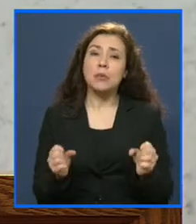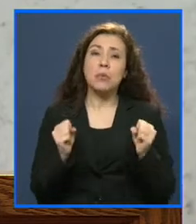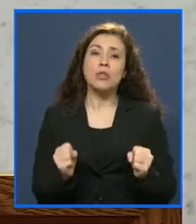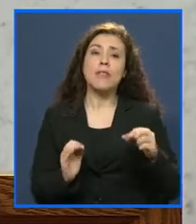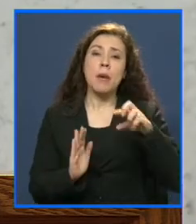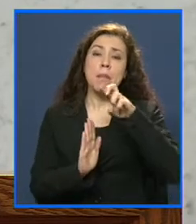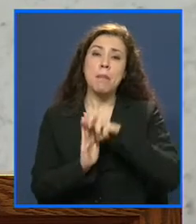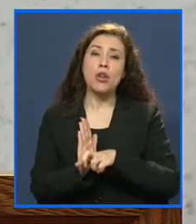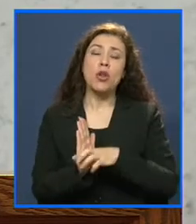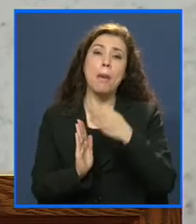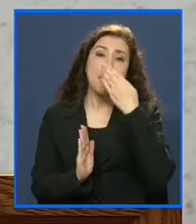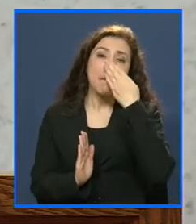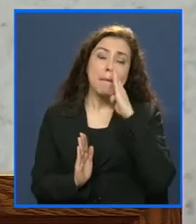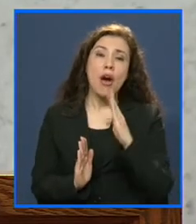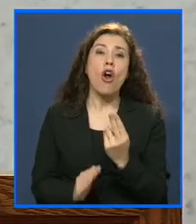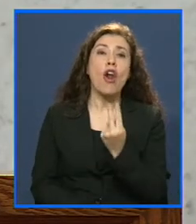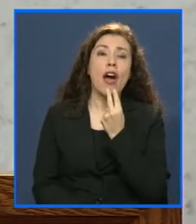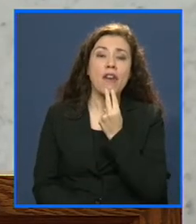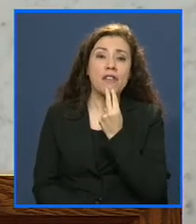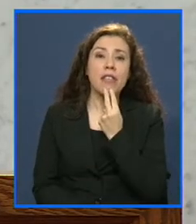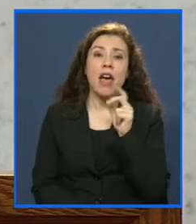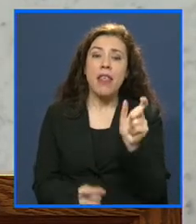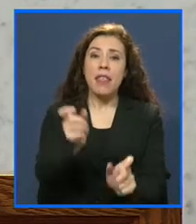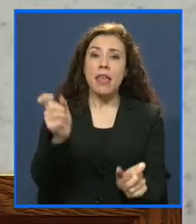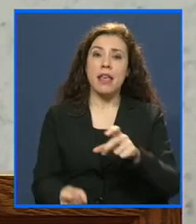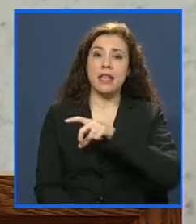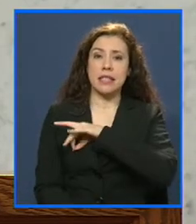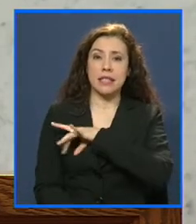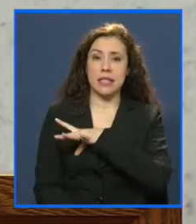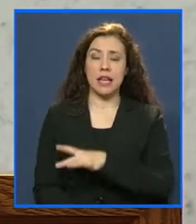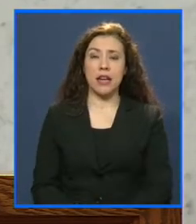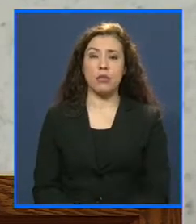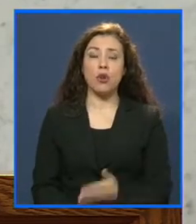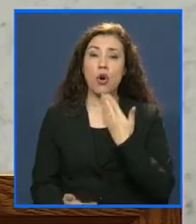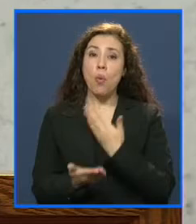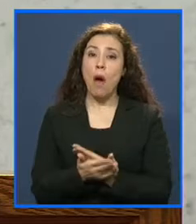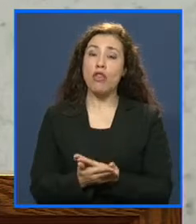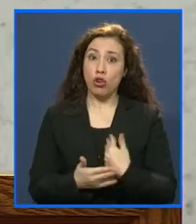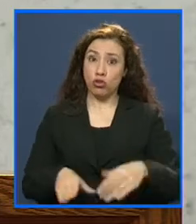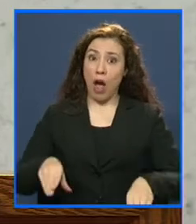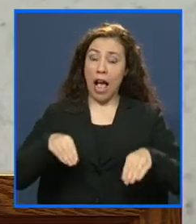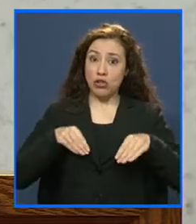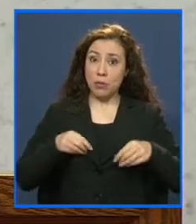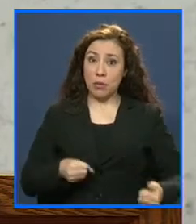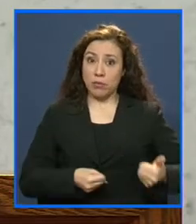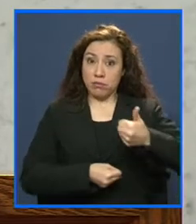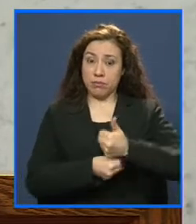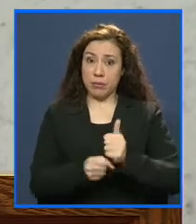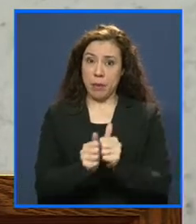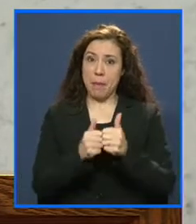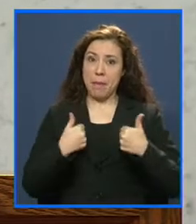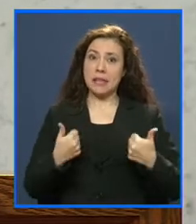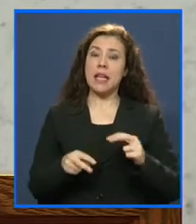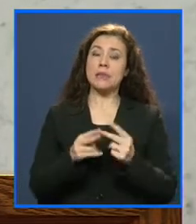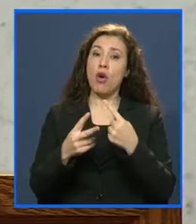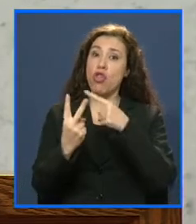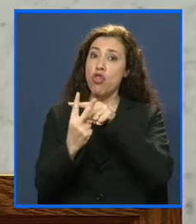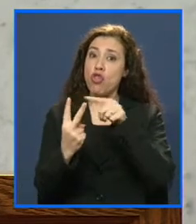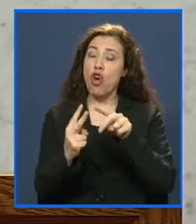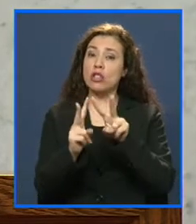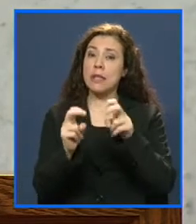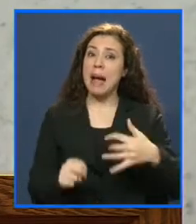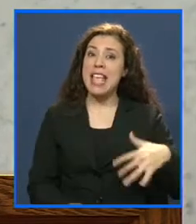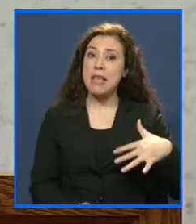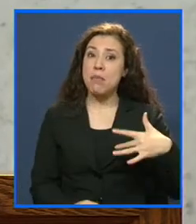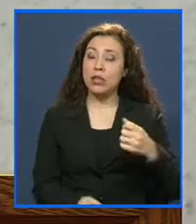proyectos que mejoren la vida de chilenas y chilenos cuando asumimos como mesa establecimos otros dos ejes prioritarios de